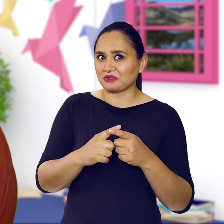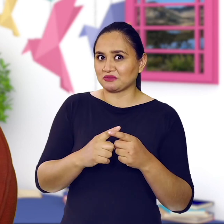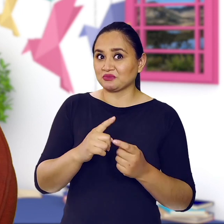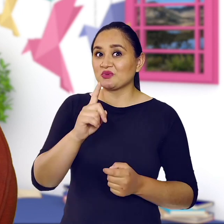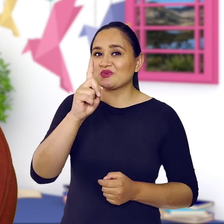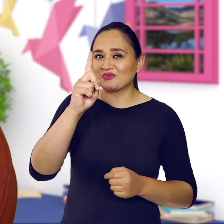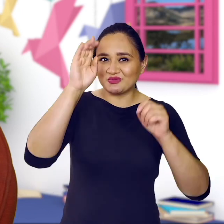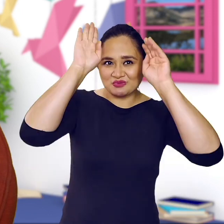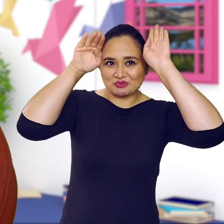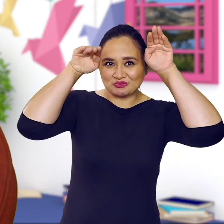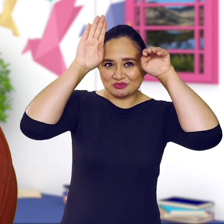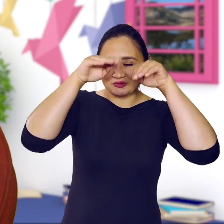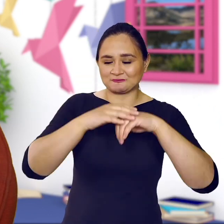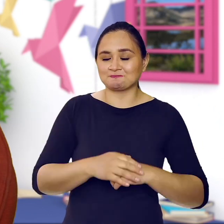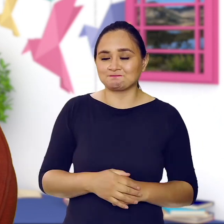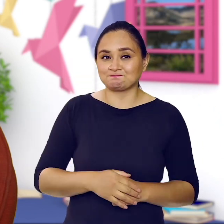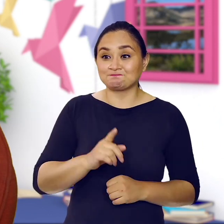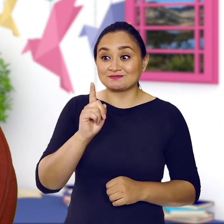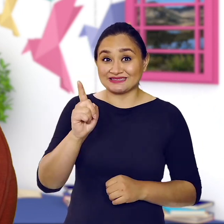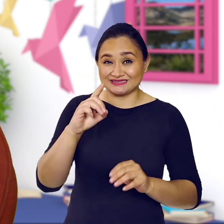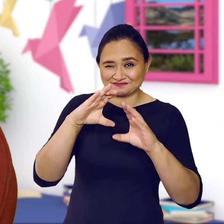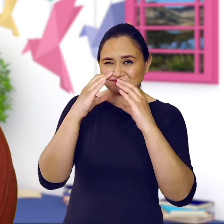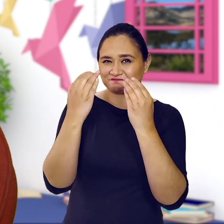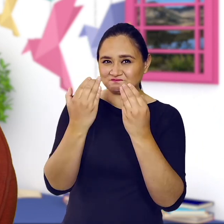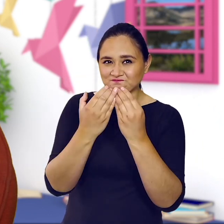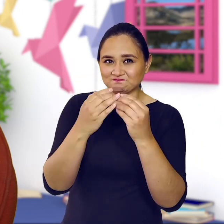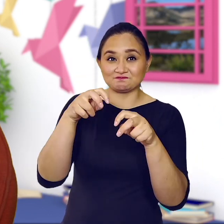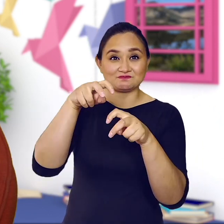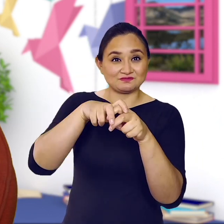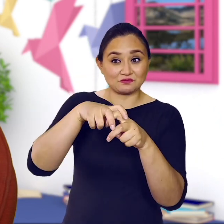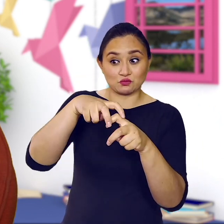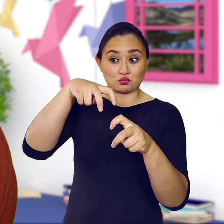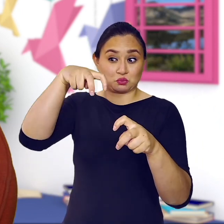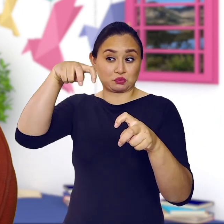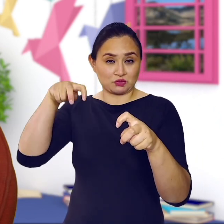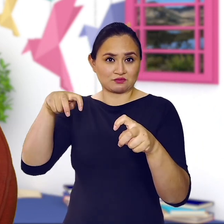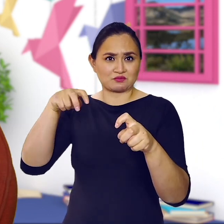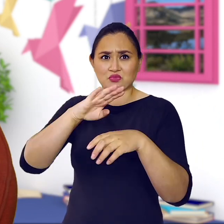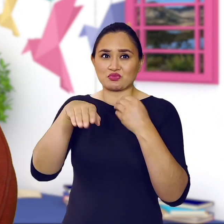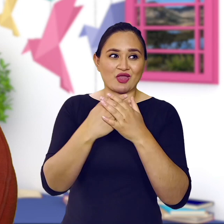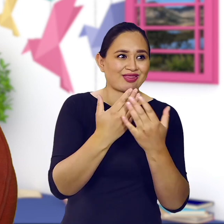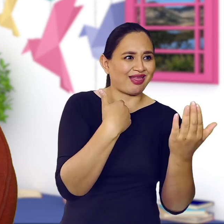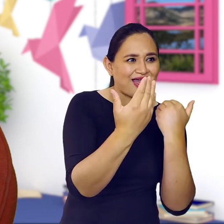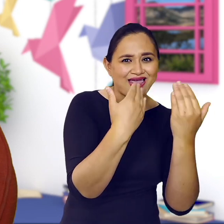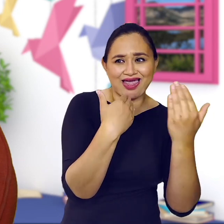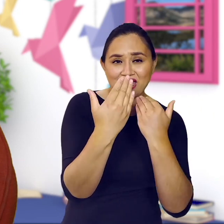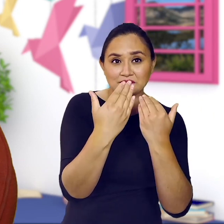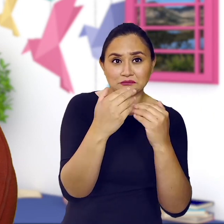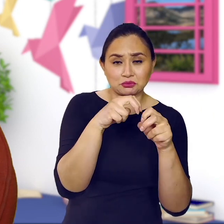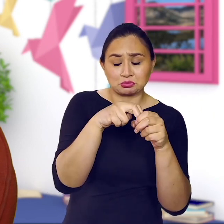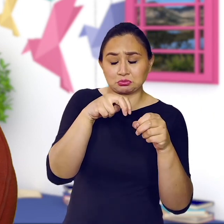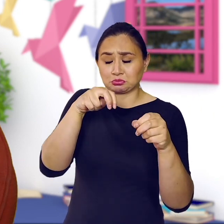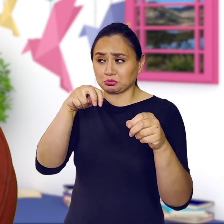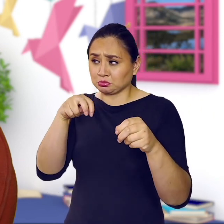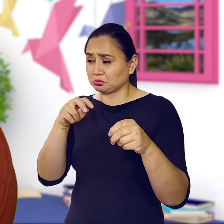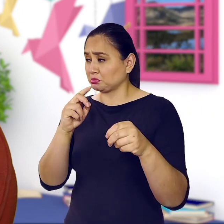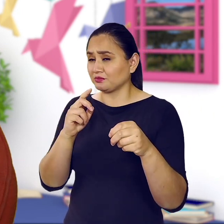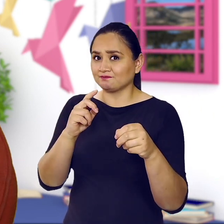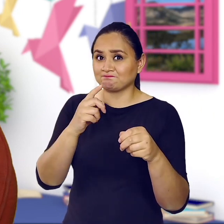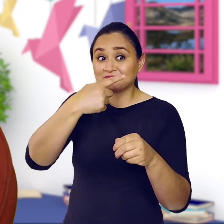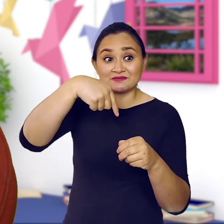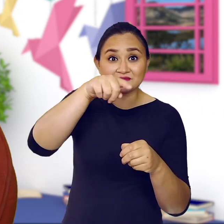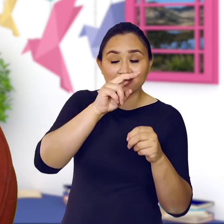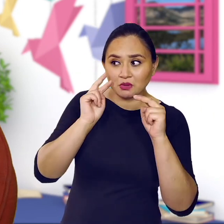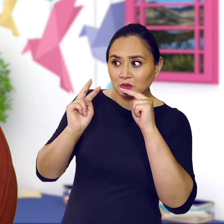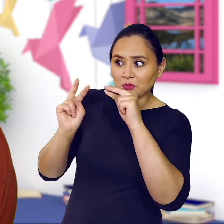burro. Bruno se sentó solo en una esquina. Todos sus compañeros conversaban tan animadamente que ninguno se dio